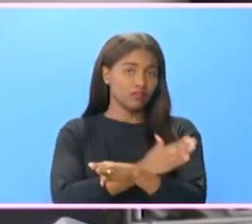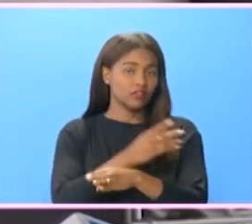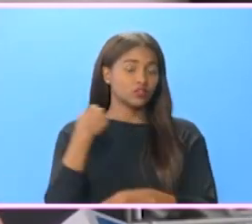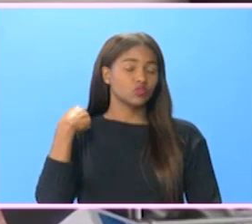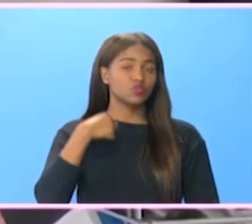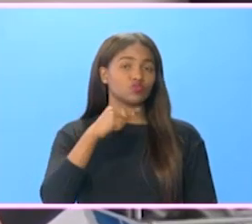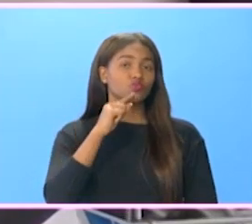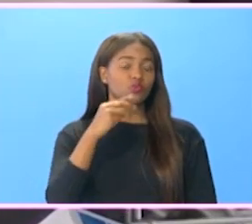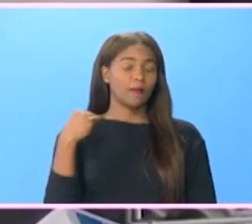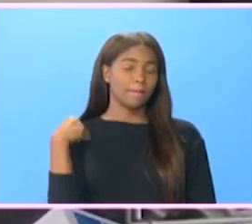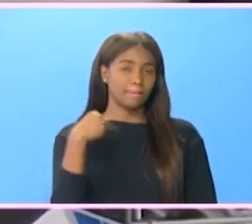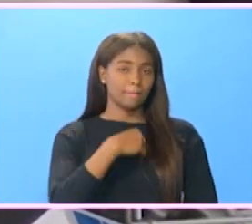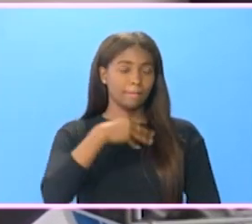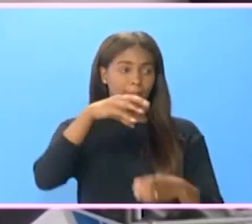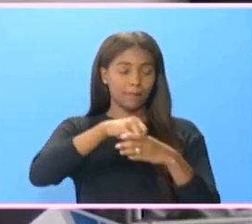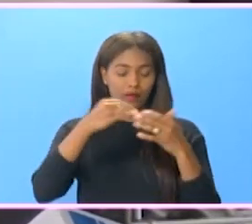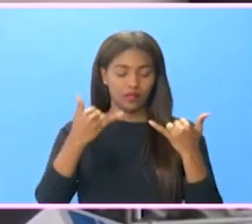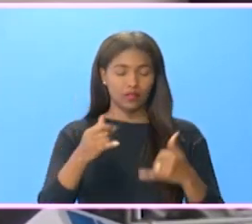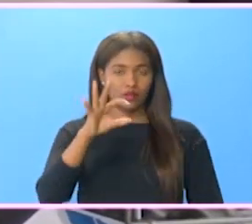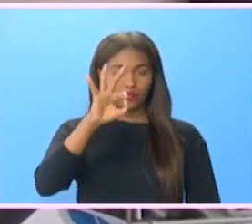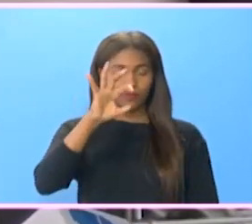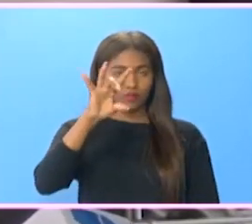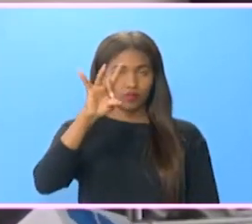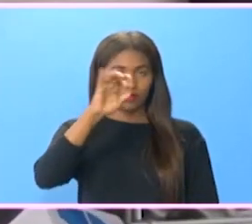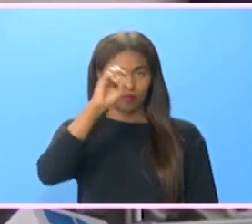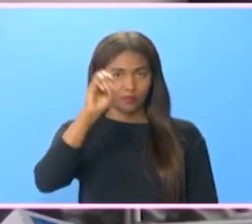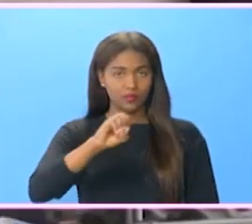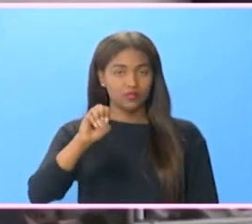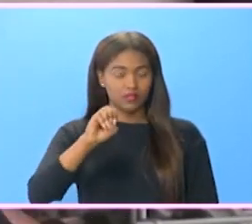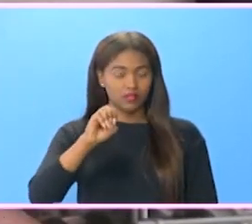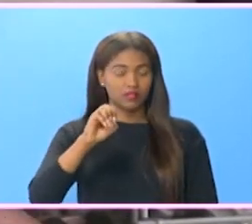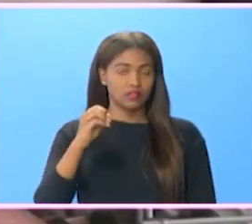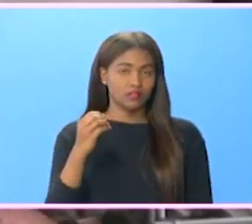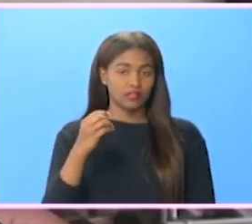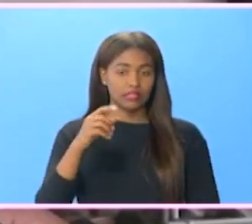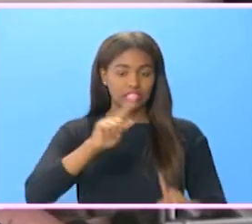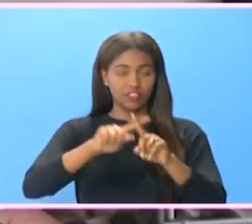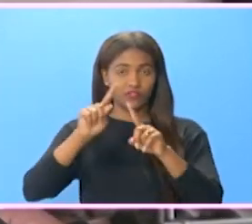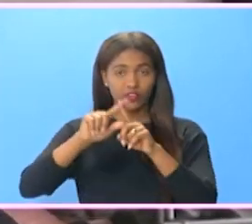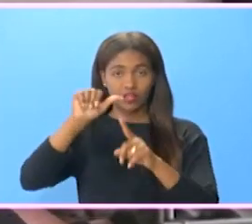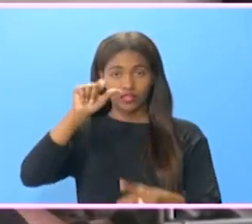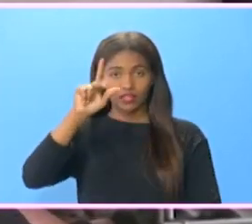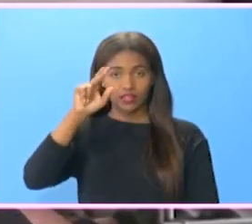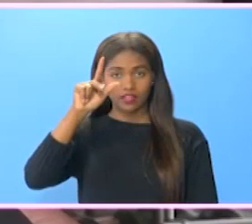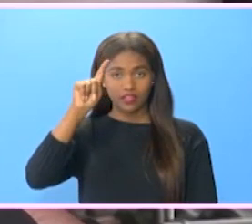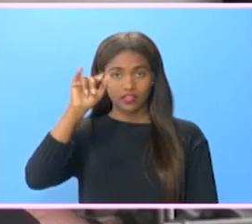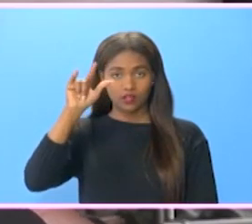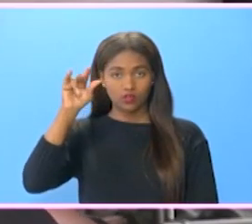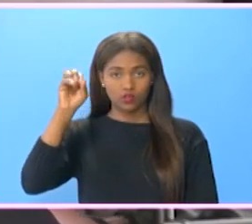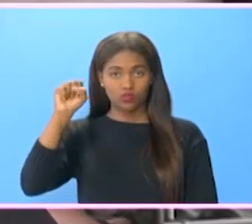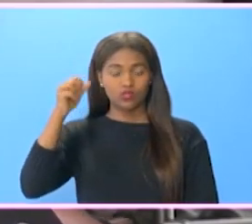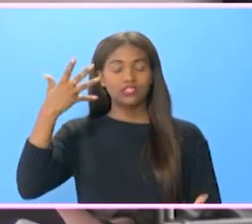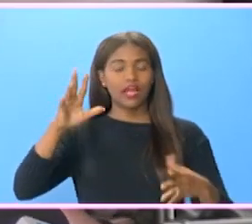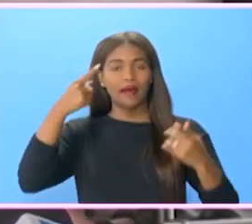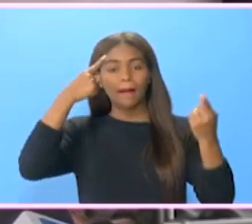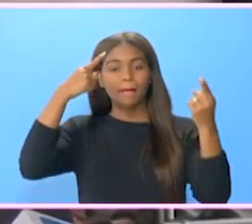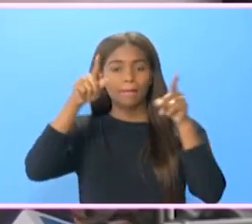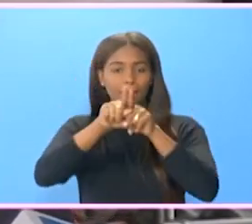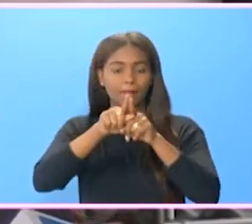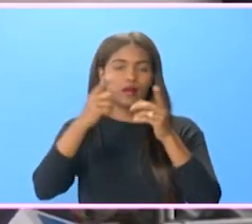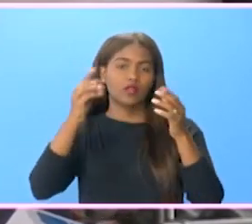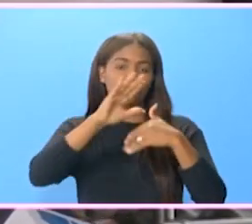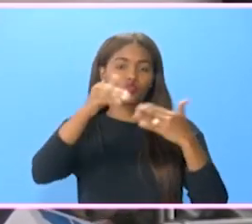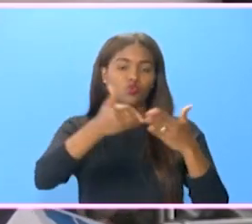comisión bicameral y en un 98% de los artículos ha sido por el consenso de todos los partidos, Fuerza del